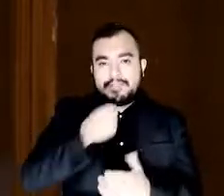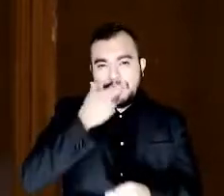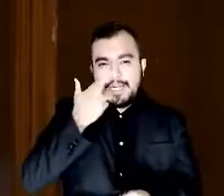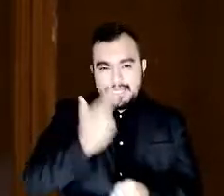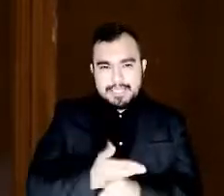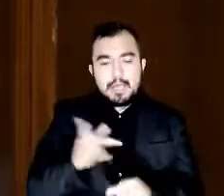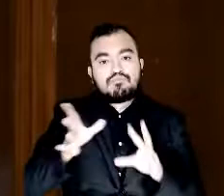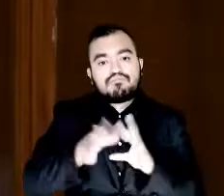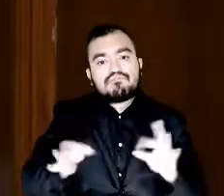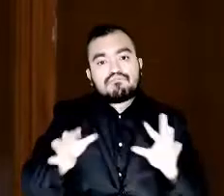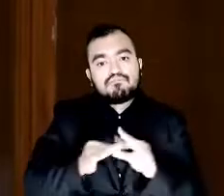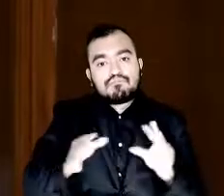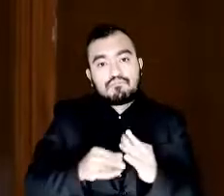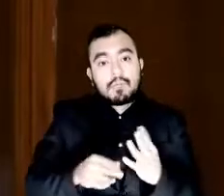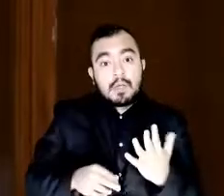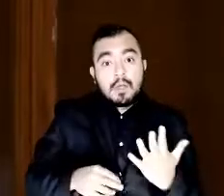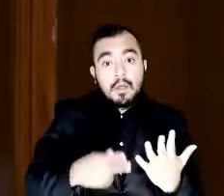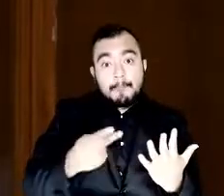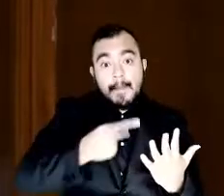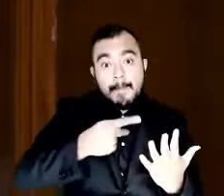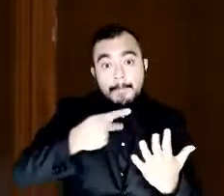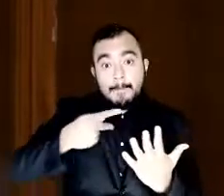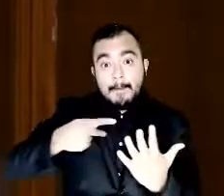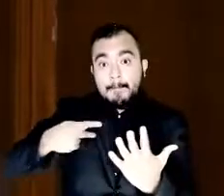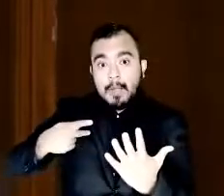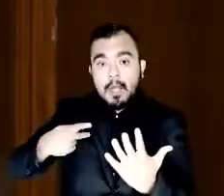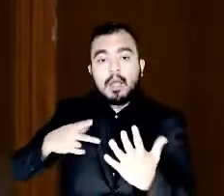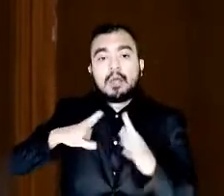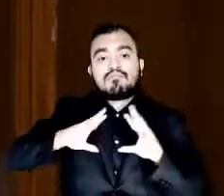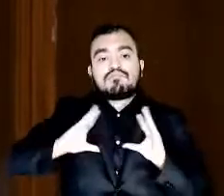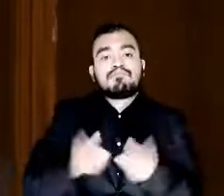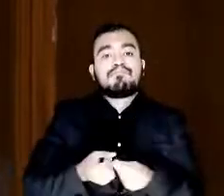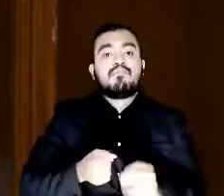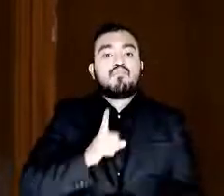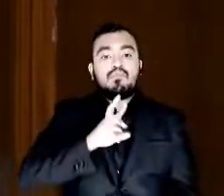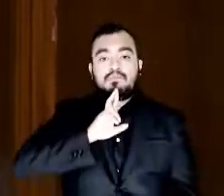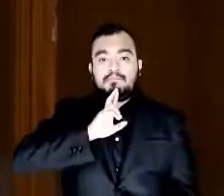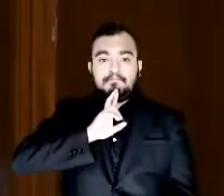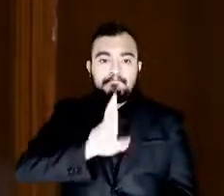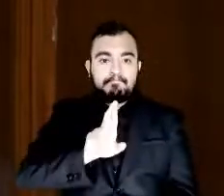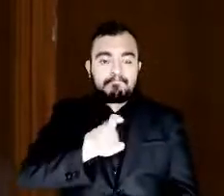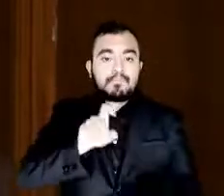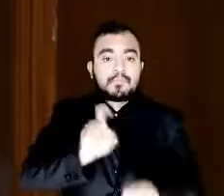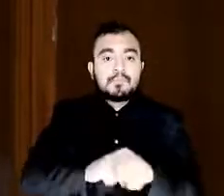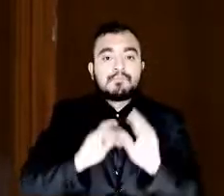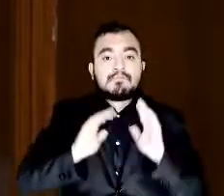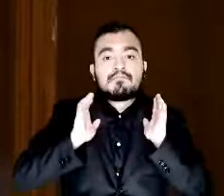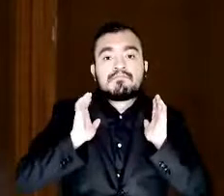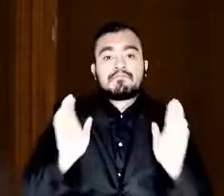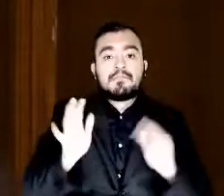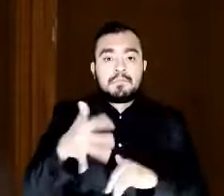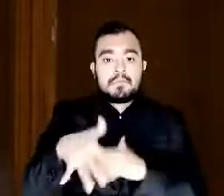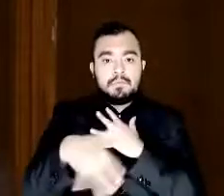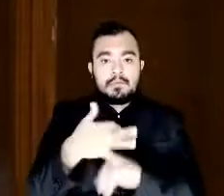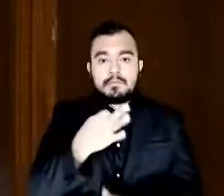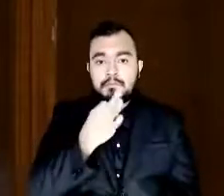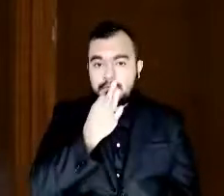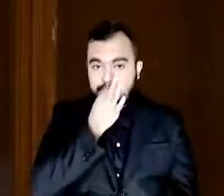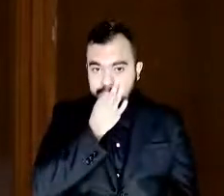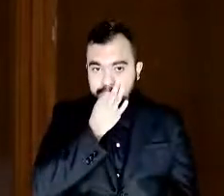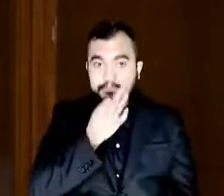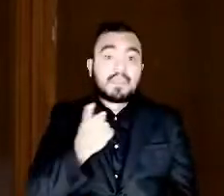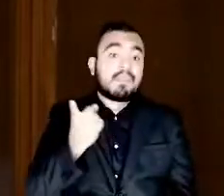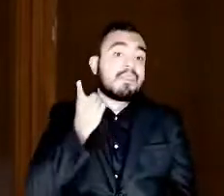dará respuesta a cada una de las preguntas de los grupos parlamentarios en un tiempo no mayor a 15 minutos las